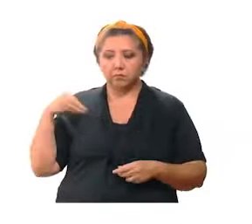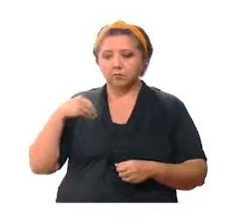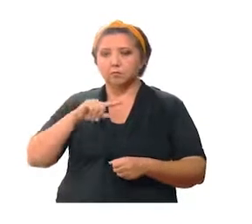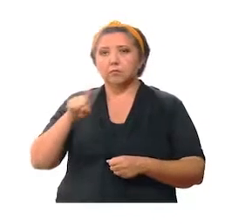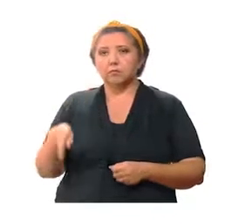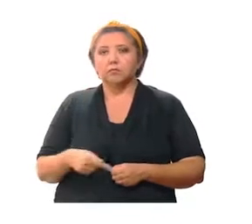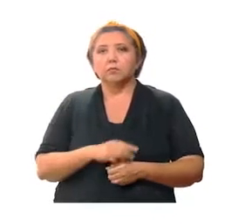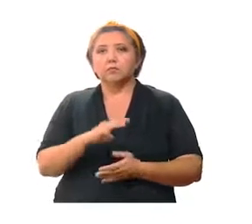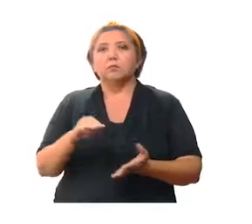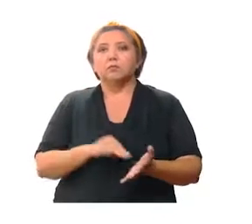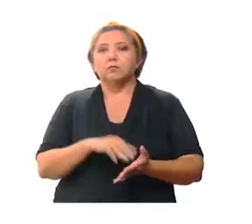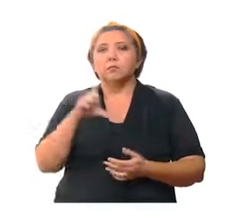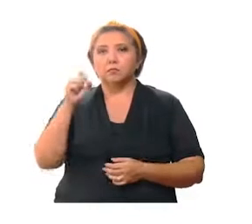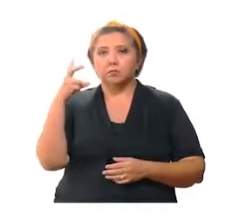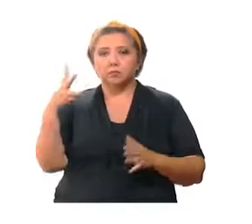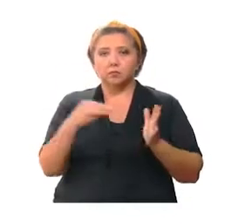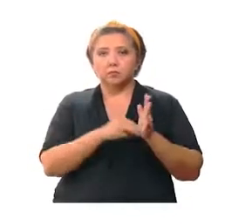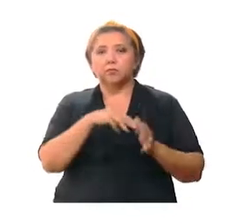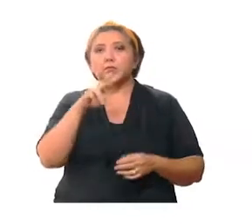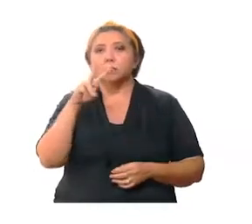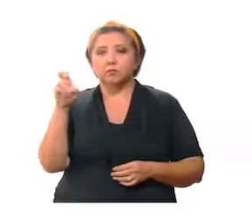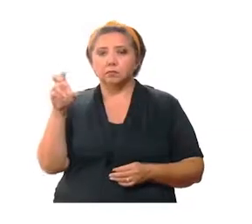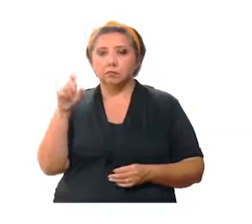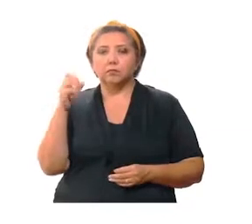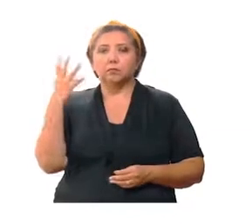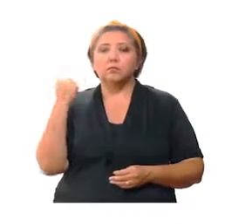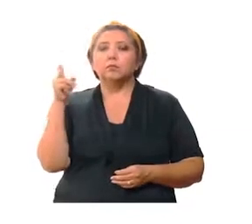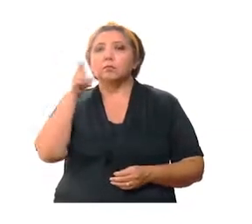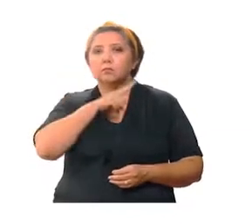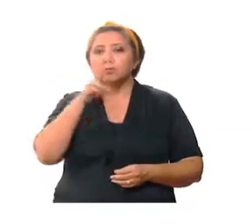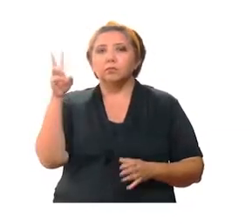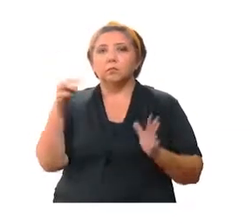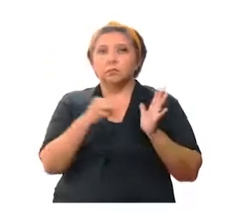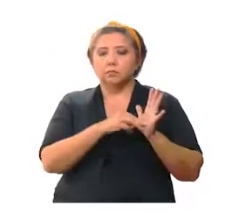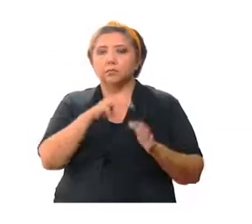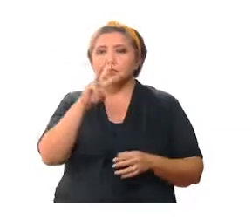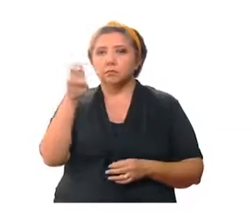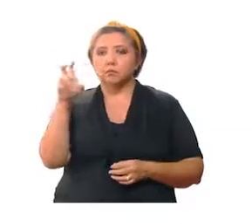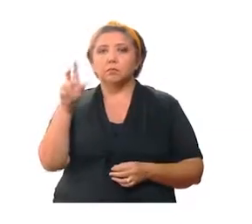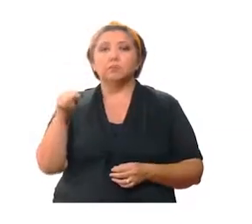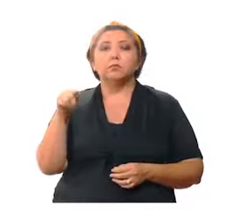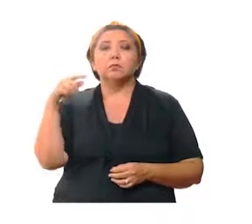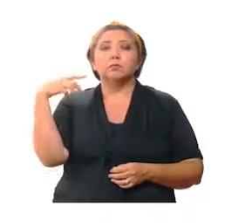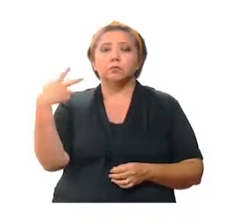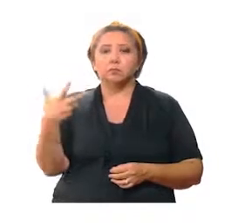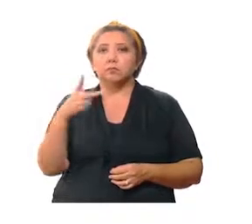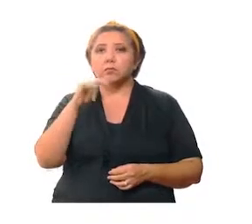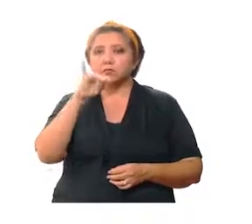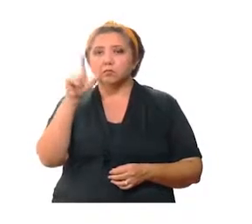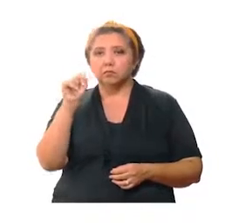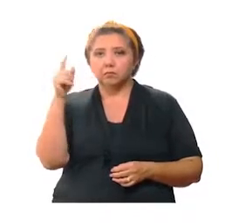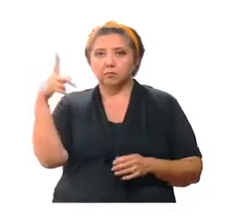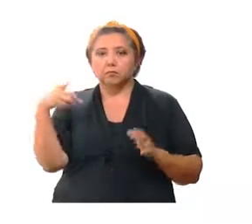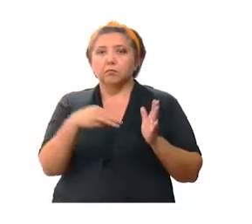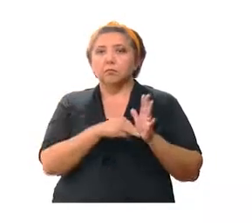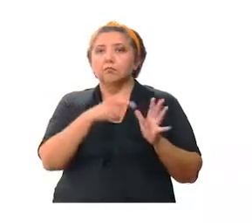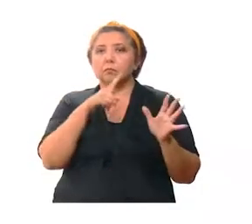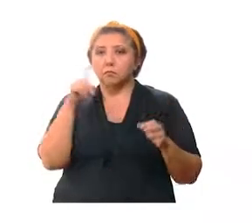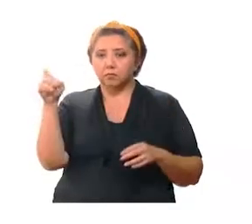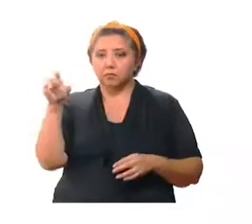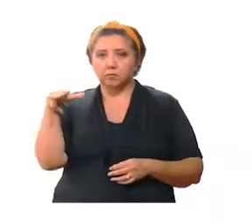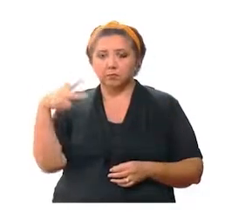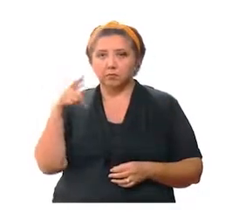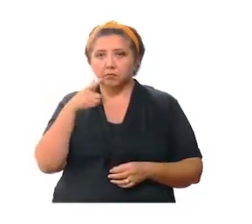son Mérida con 22,229, Valladolid 2,378, Tizimín 1,112,